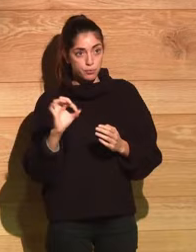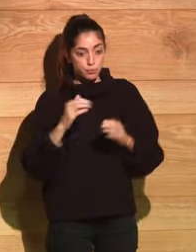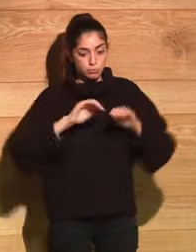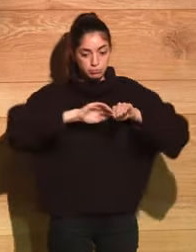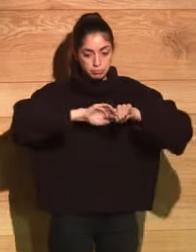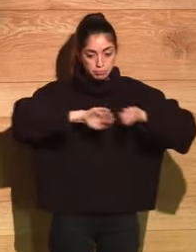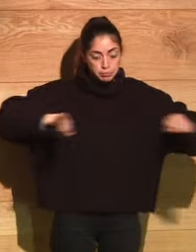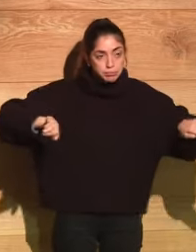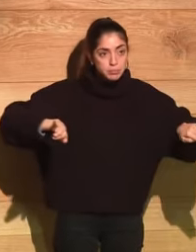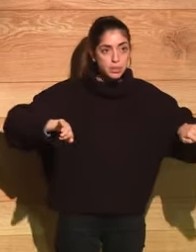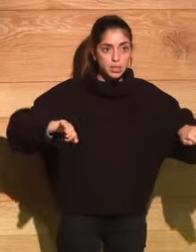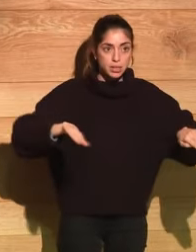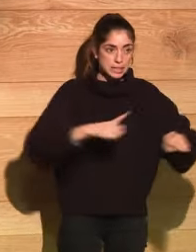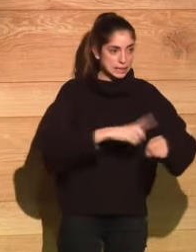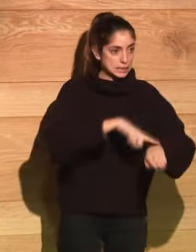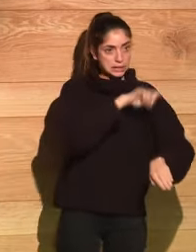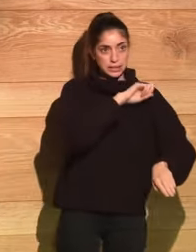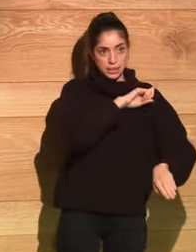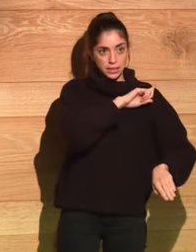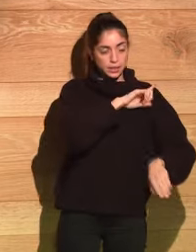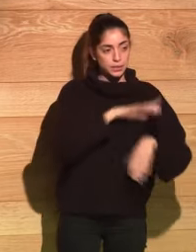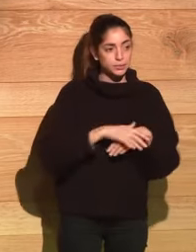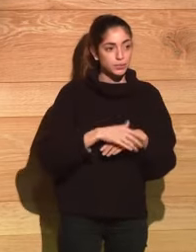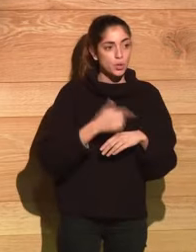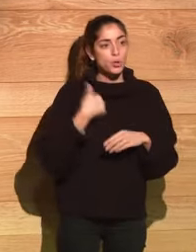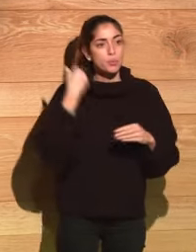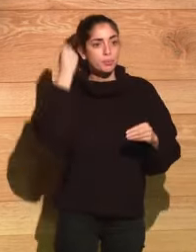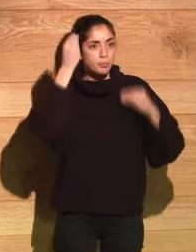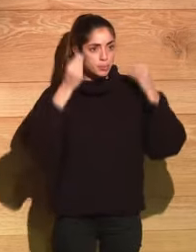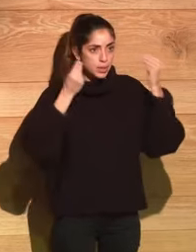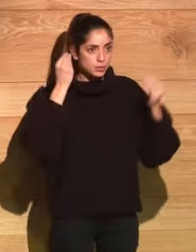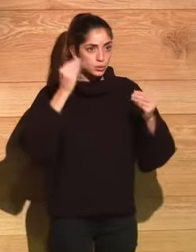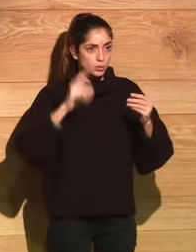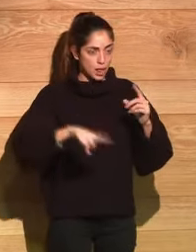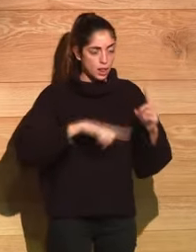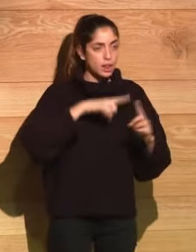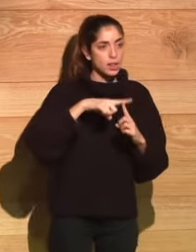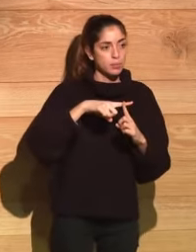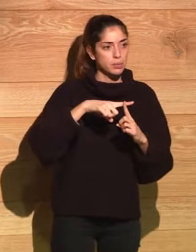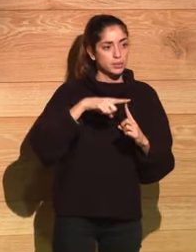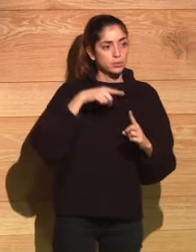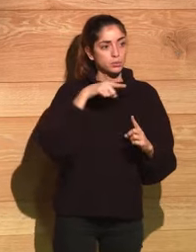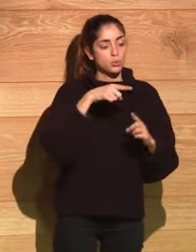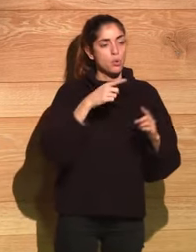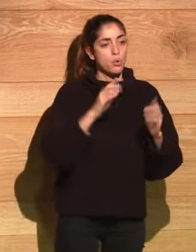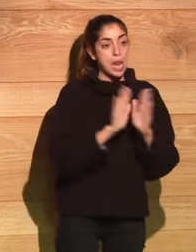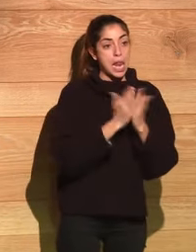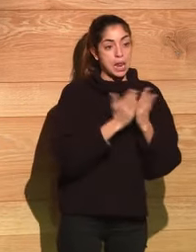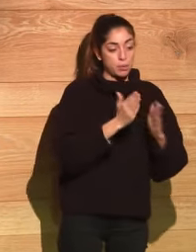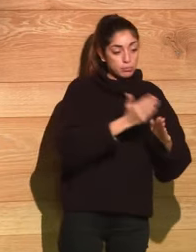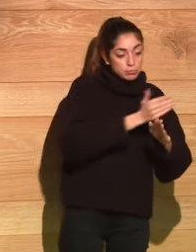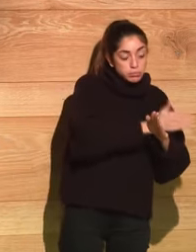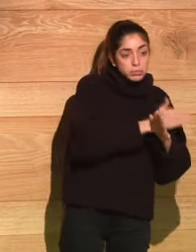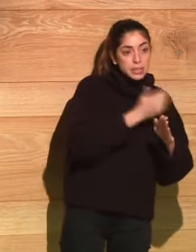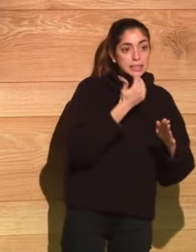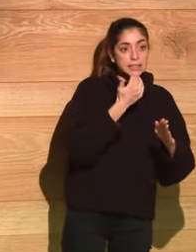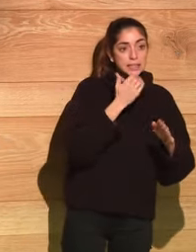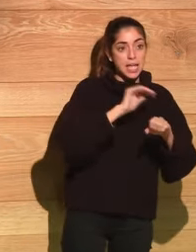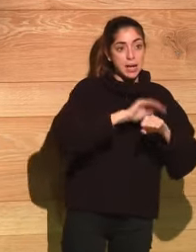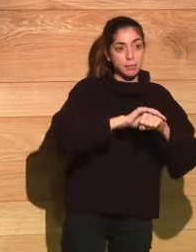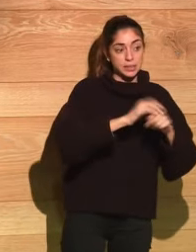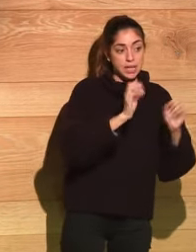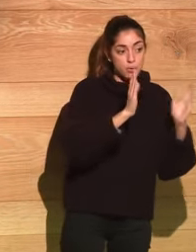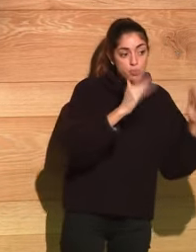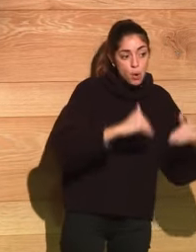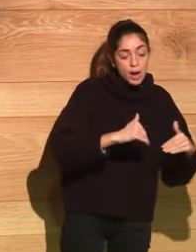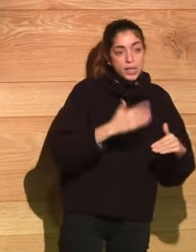radical, brutal. Sí. ¿Cómo? No sé. No, yo creo que además, tú decías en tu prólogo algo así como que sin amistad no hay amor, ¿no? Creo que sí. He